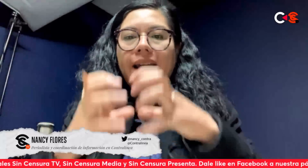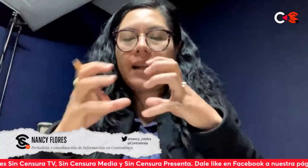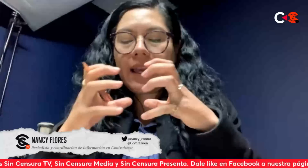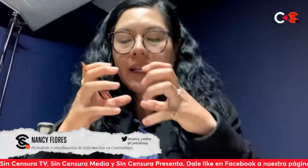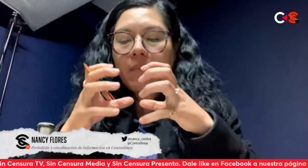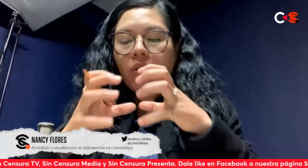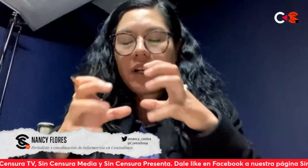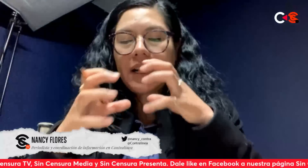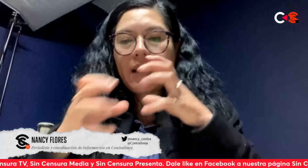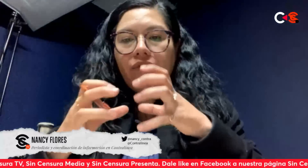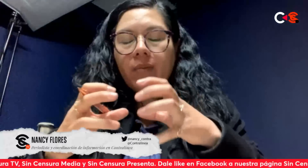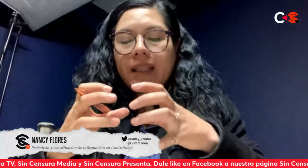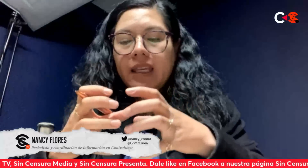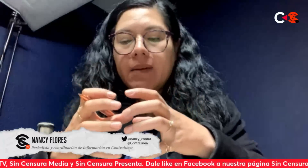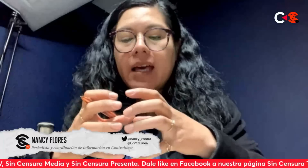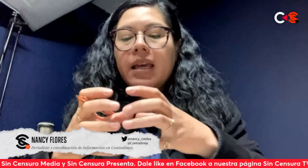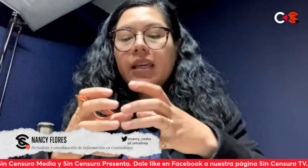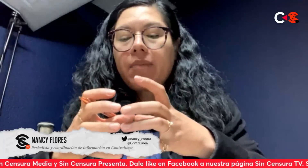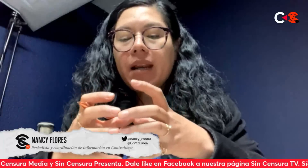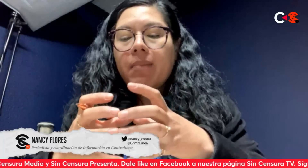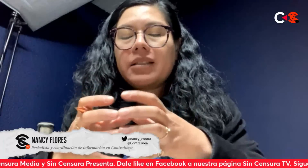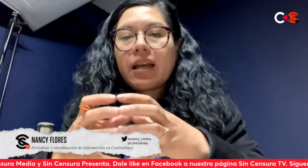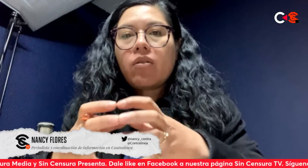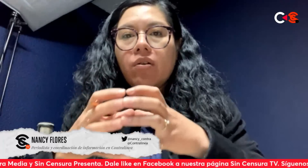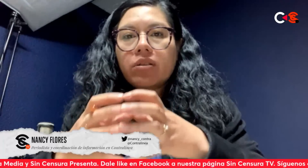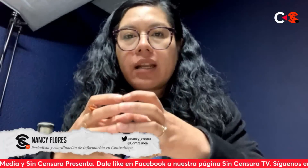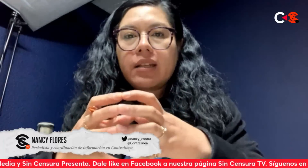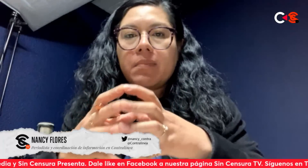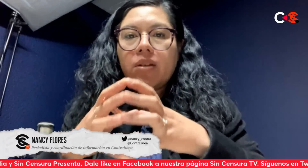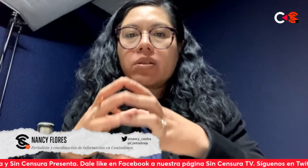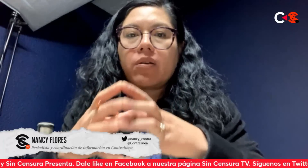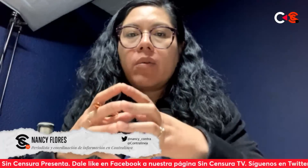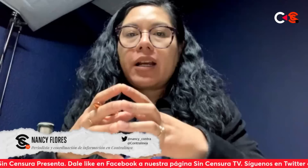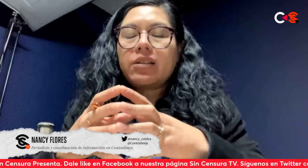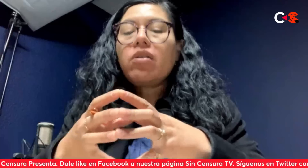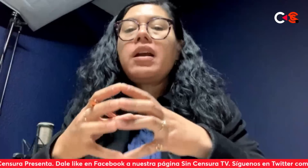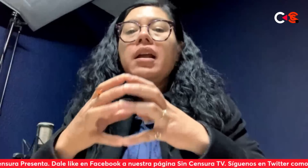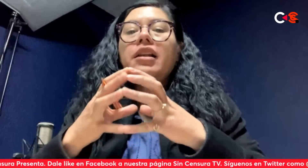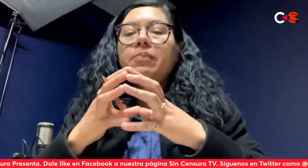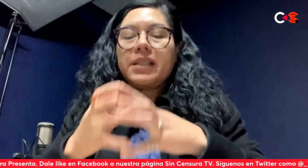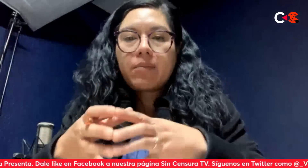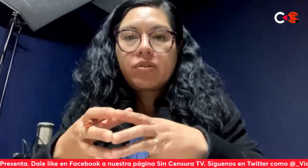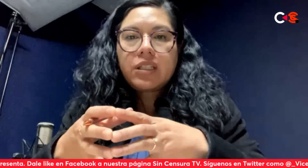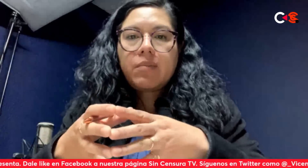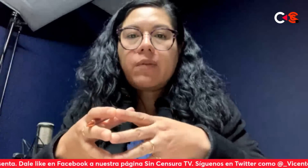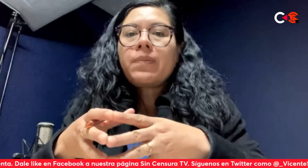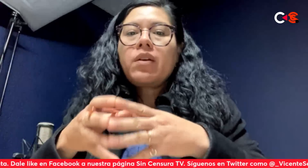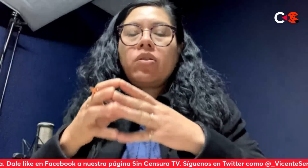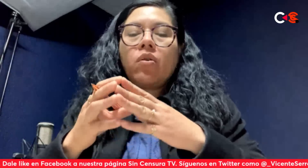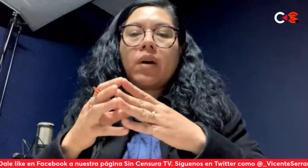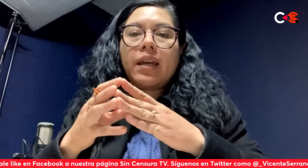poder, a la hegemonía informativa que habían amasado los grandes medios de comunicación. Les pesa